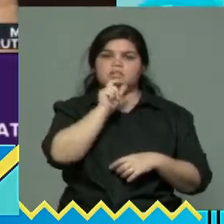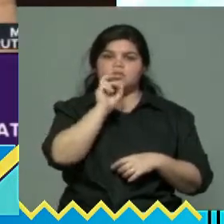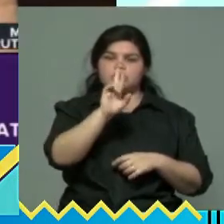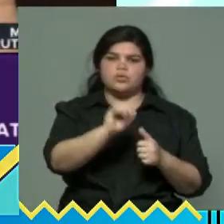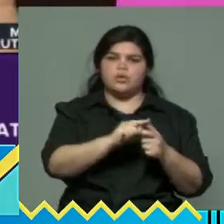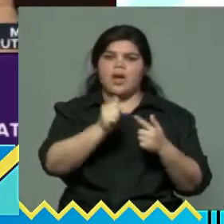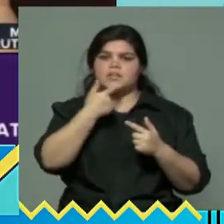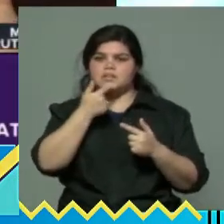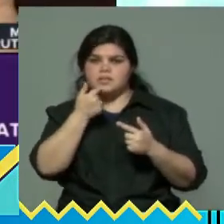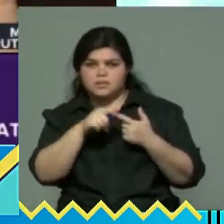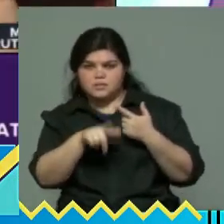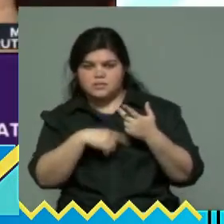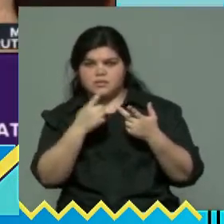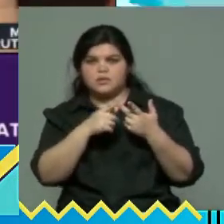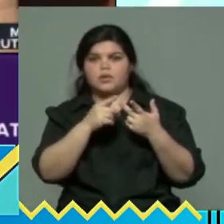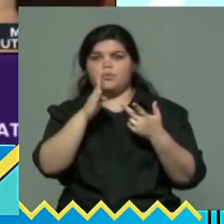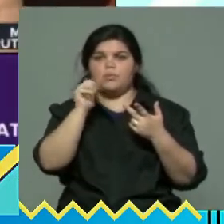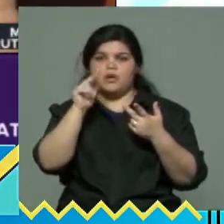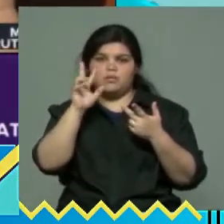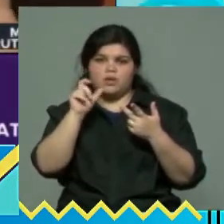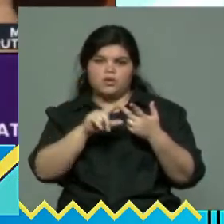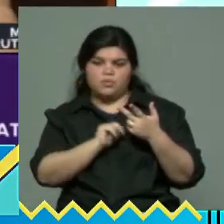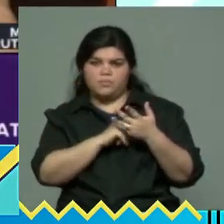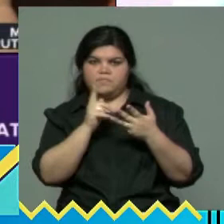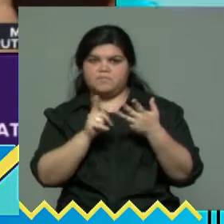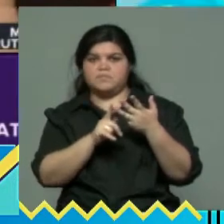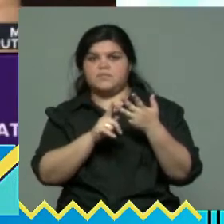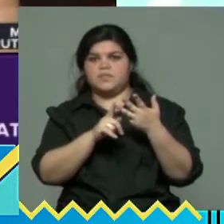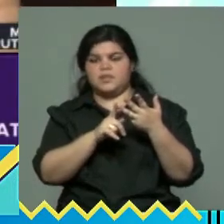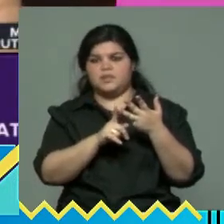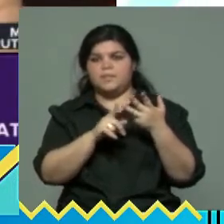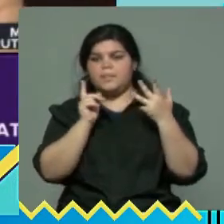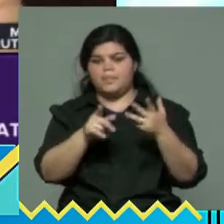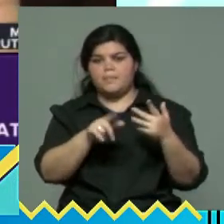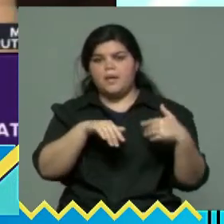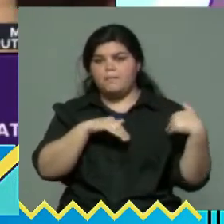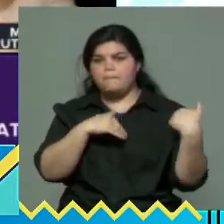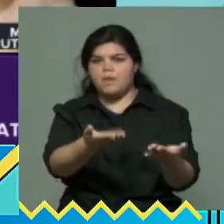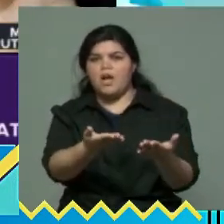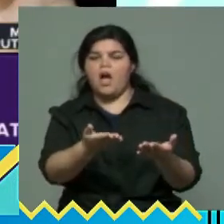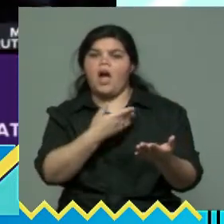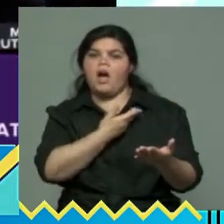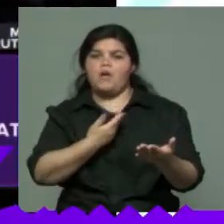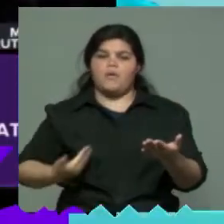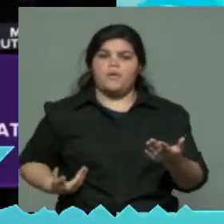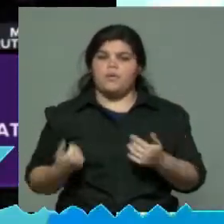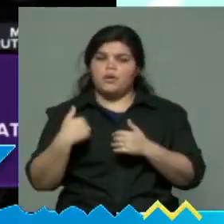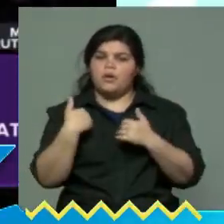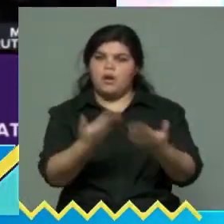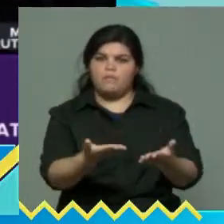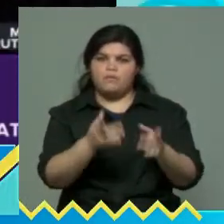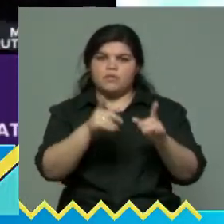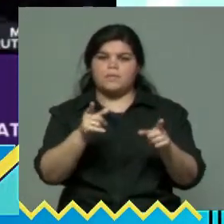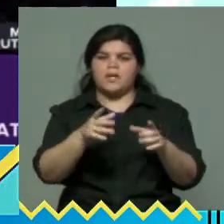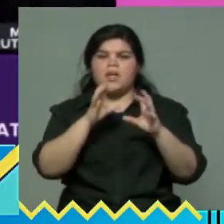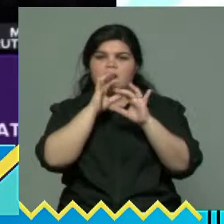Asís, Julio Bárbaro, la gente que está muy a favor del gobierno, como algunos miembros del Diario de la Nación, o